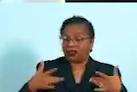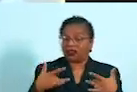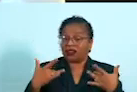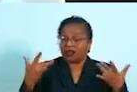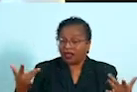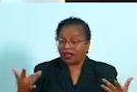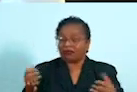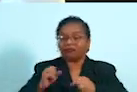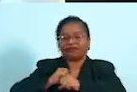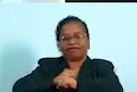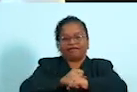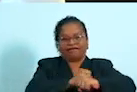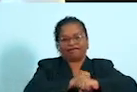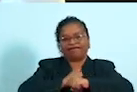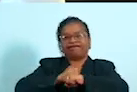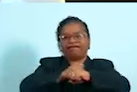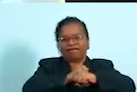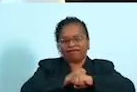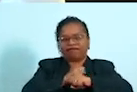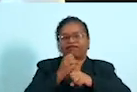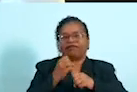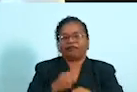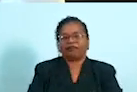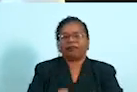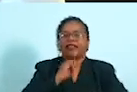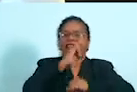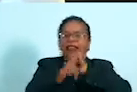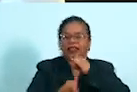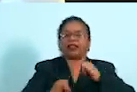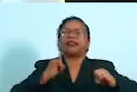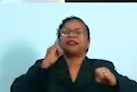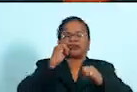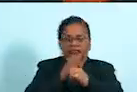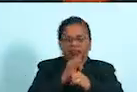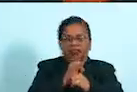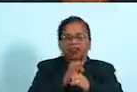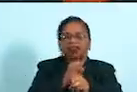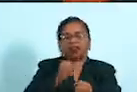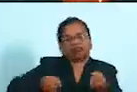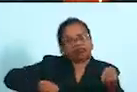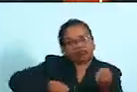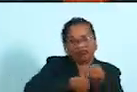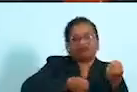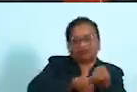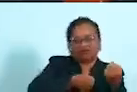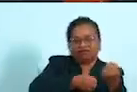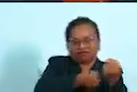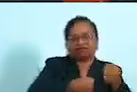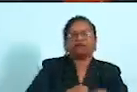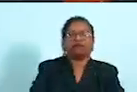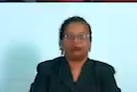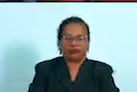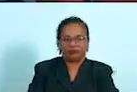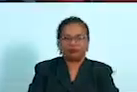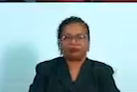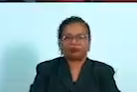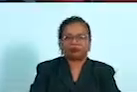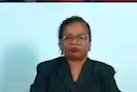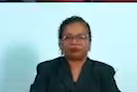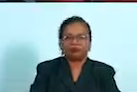seguridad con otros socios y países internacionales bajo el mandato de las Naciones Unidas.